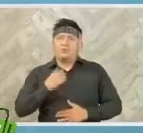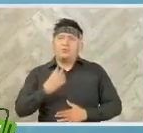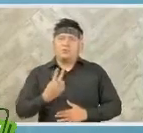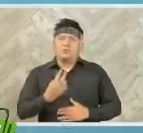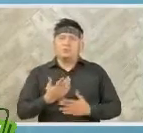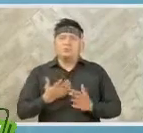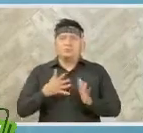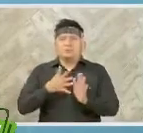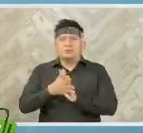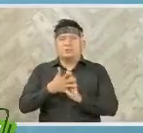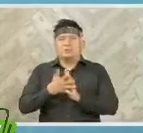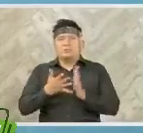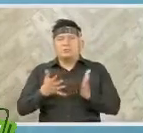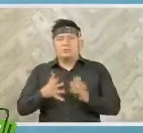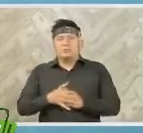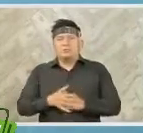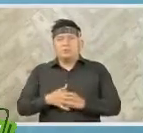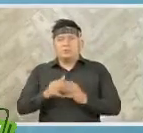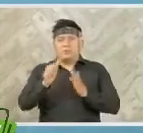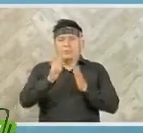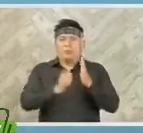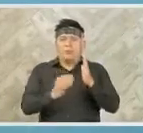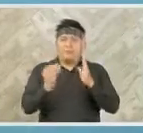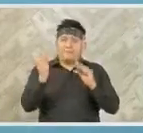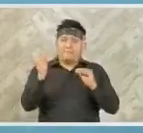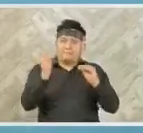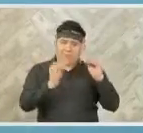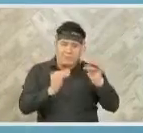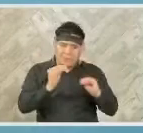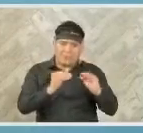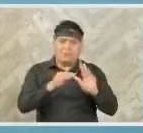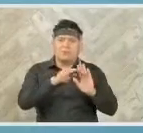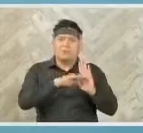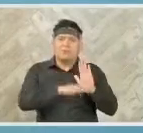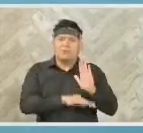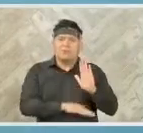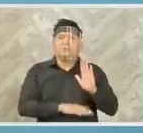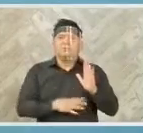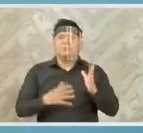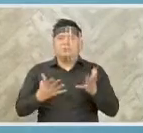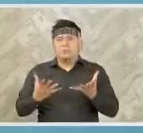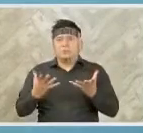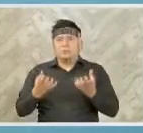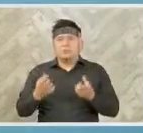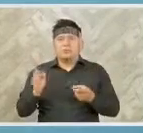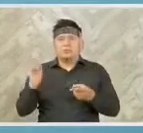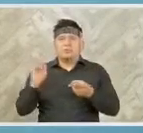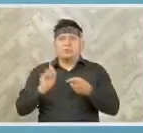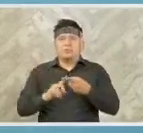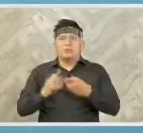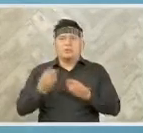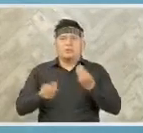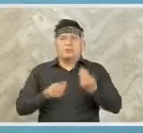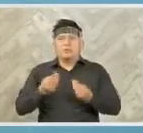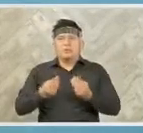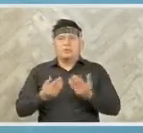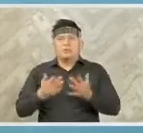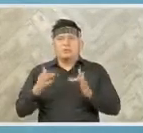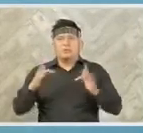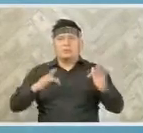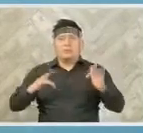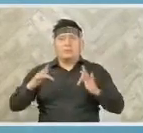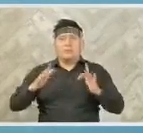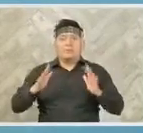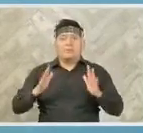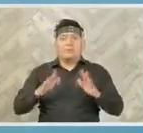plan de desarrollo, en nuestros programas, en nuestros proyectos, y esto es precisamente lo que se ha venido haciendo con este pilar de participación que